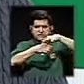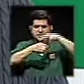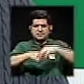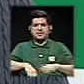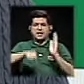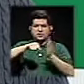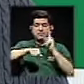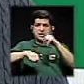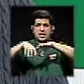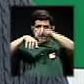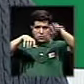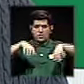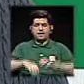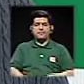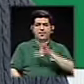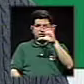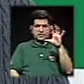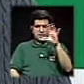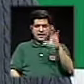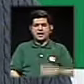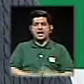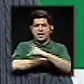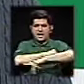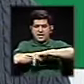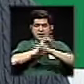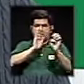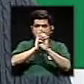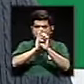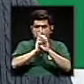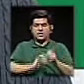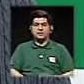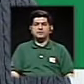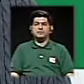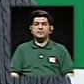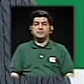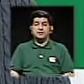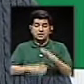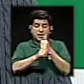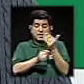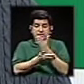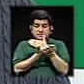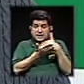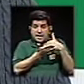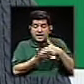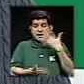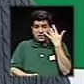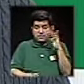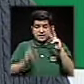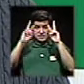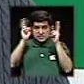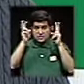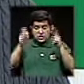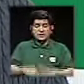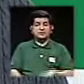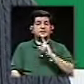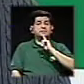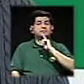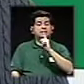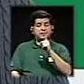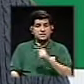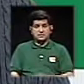del del Atlántico del país y si por ejemplo hicieran algo parecido con el tema de la